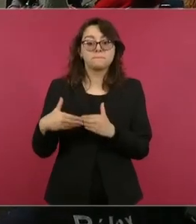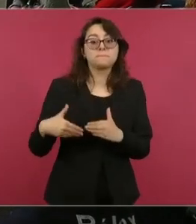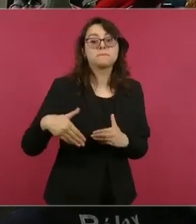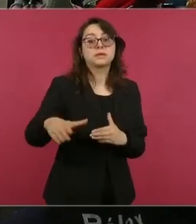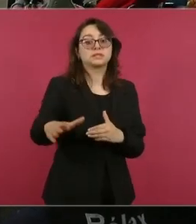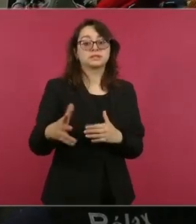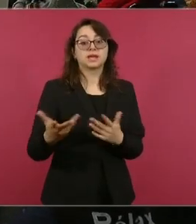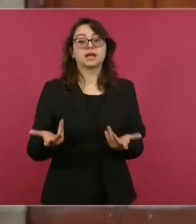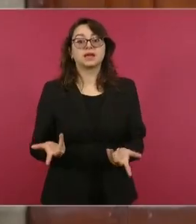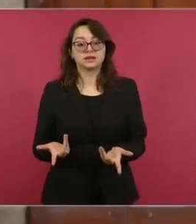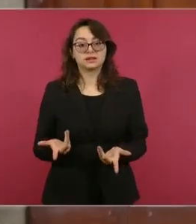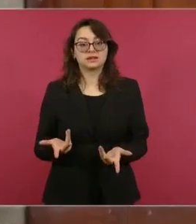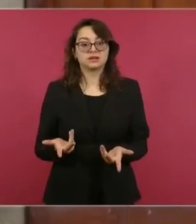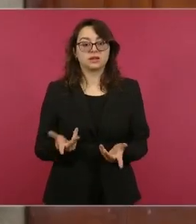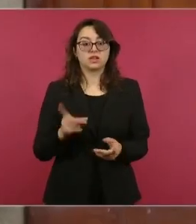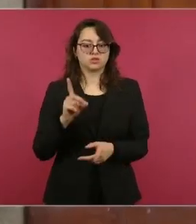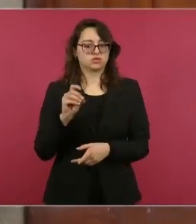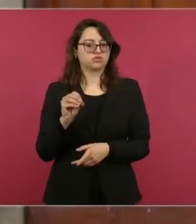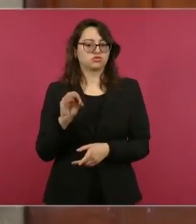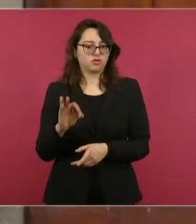partir de la publicación, pero